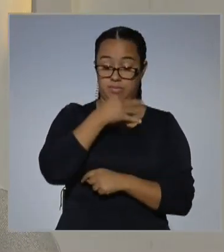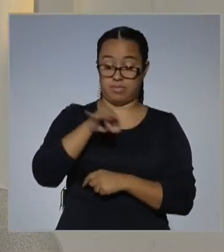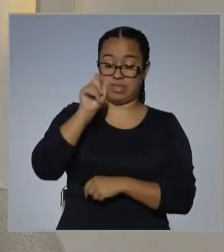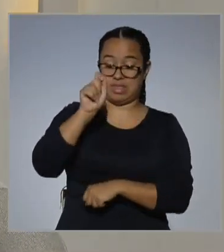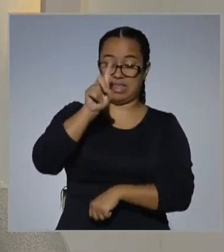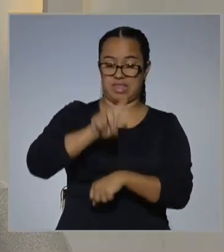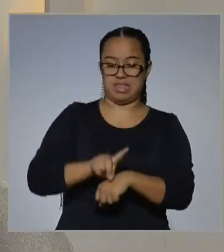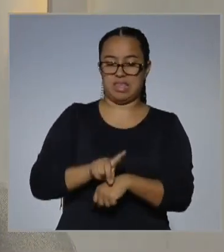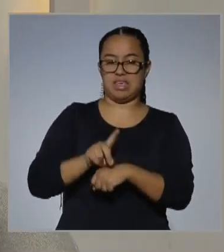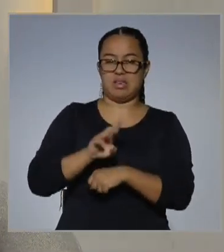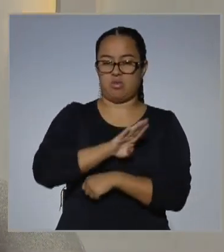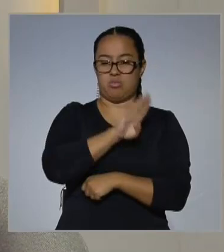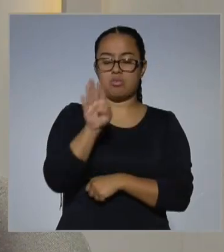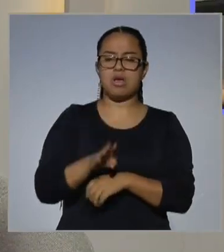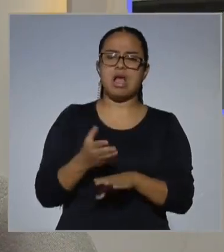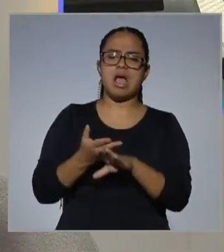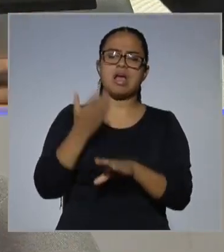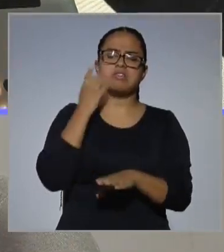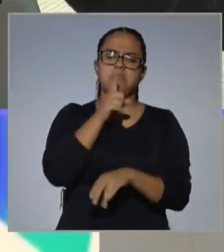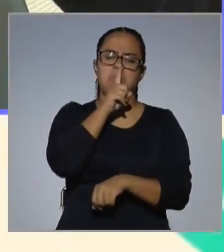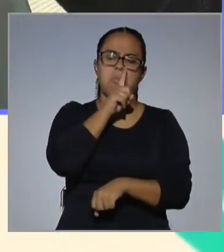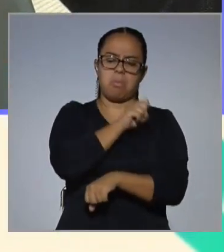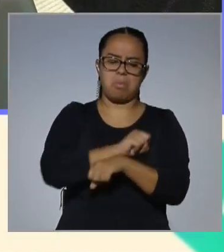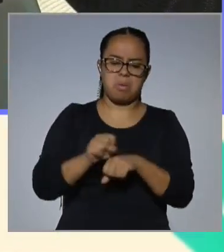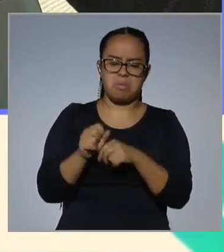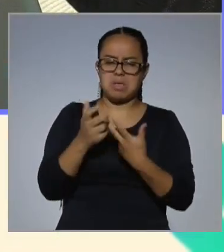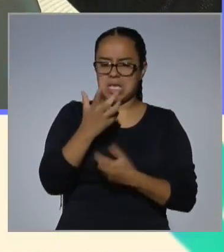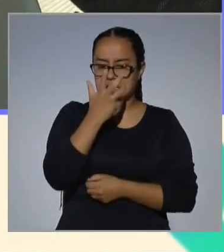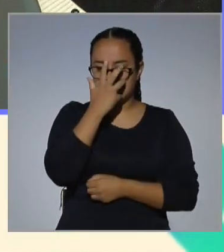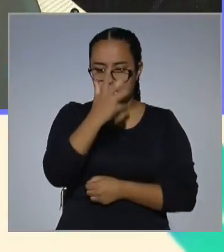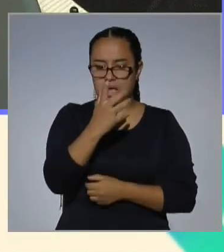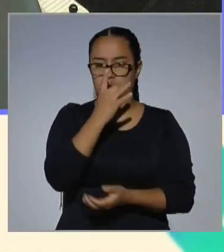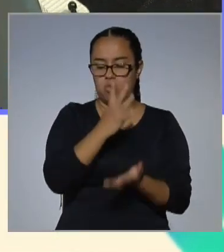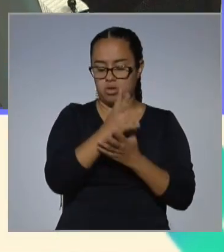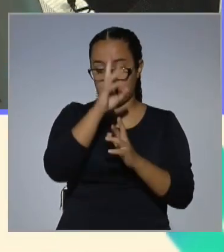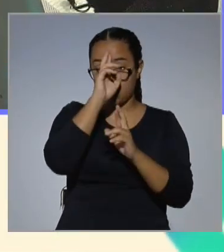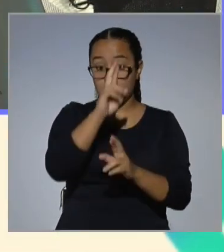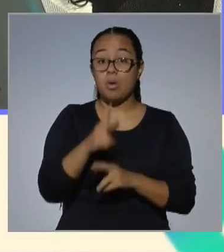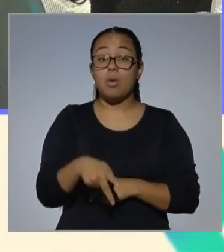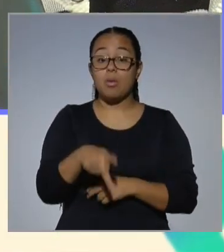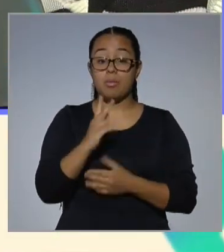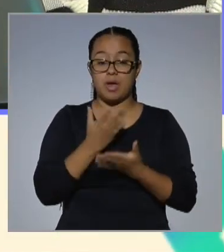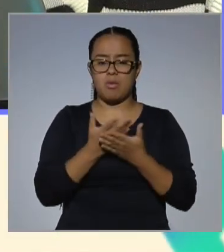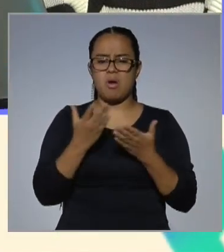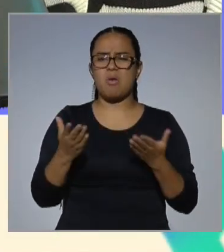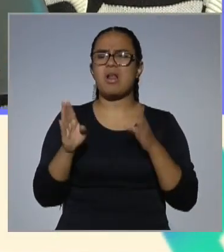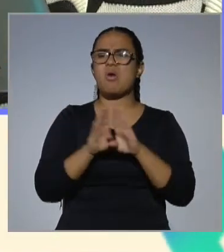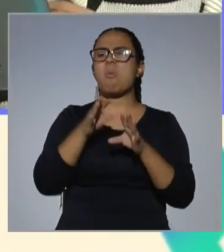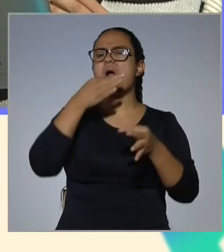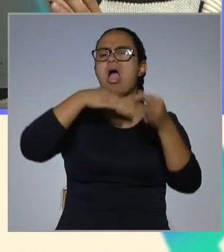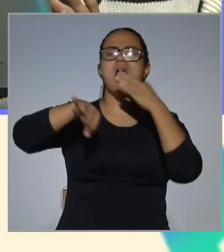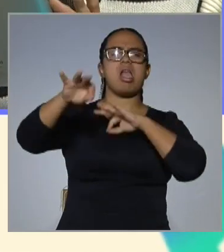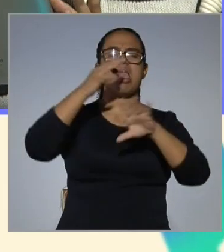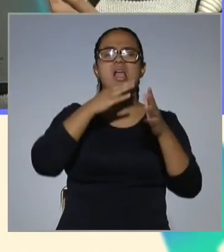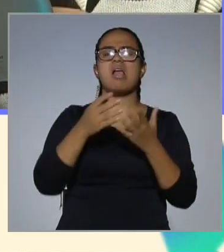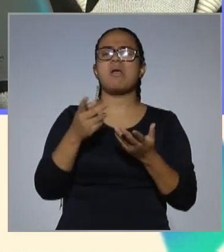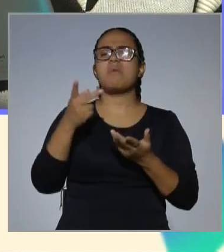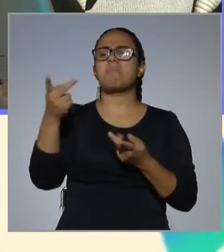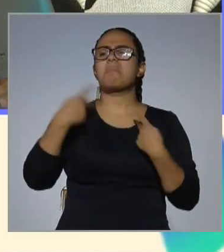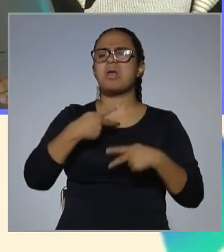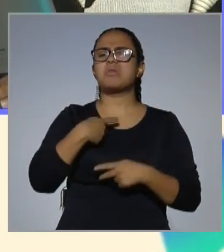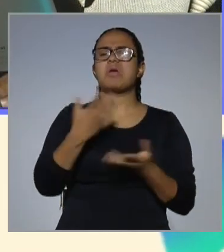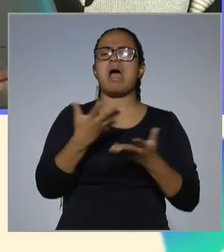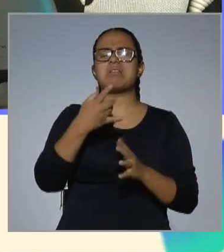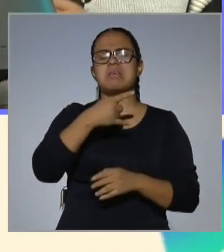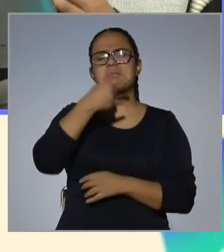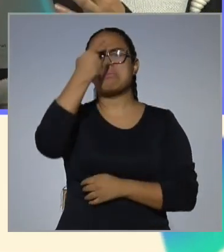Día de Muertos antes era una solemnidad, seriedad y respeto. Ahora me parece un relajo, ya que las personas están disfrazadas de superhéroes u